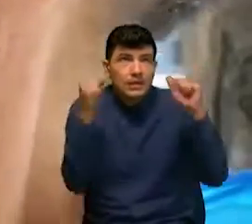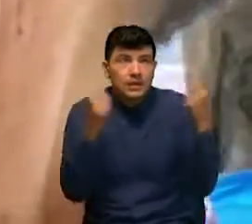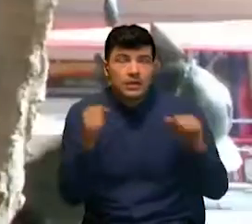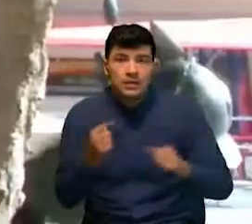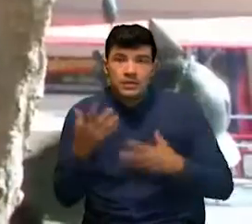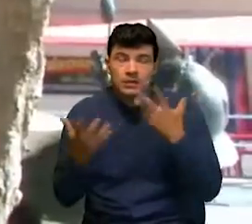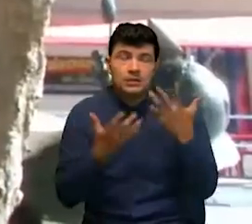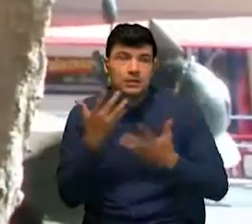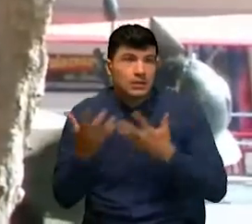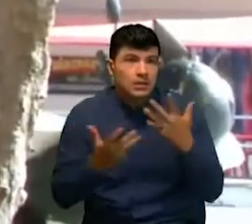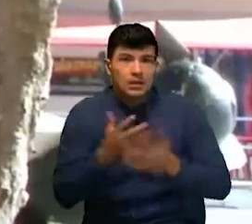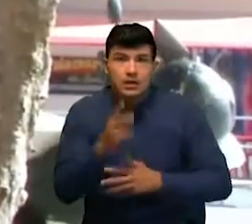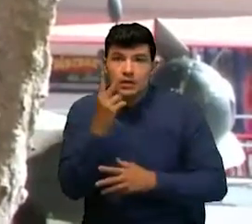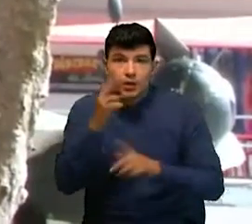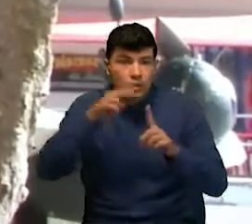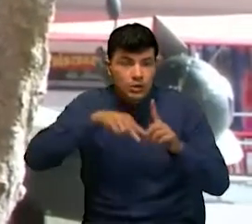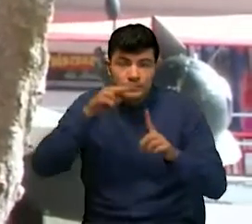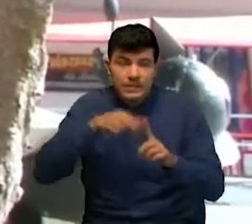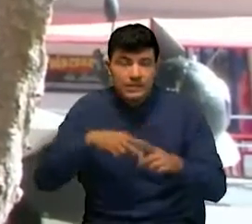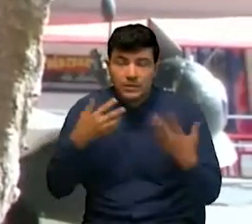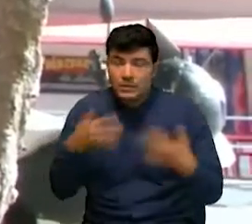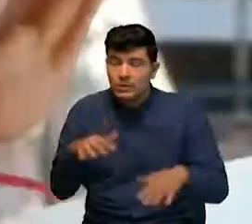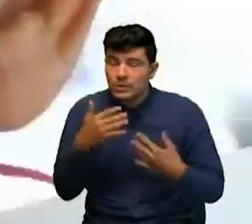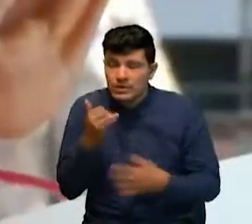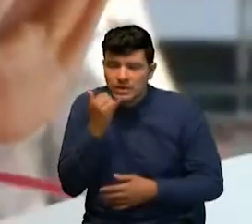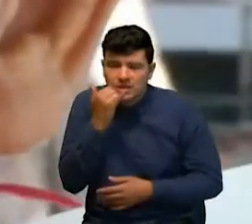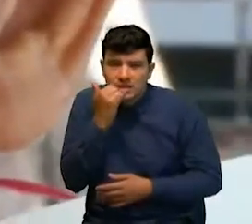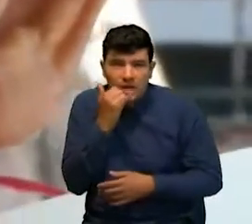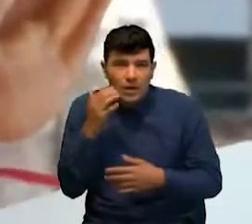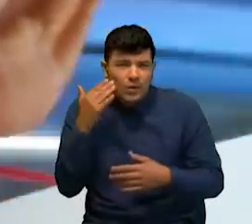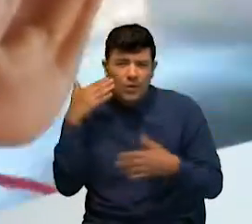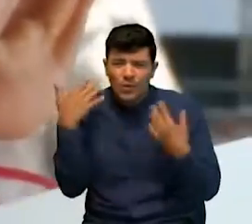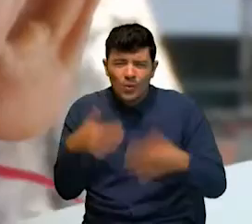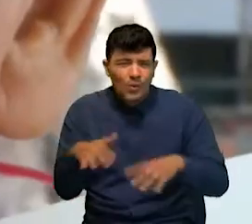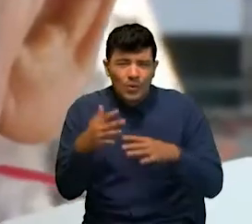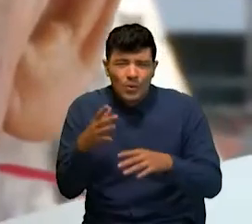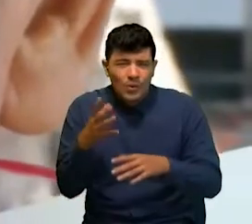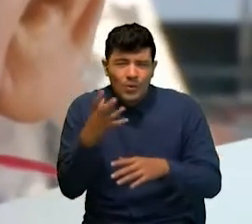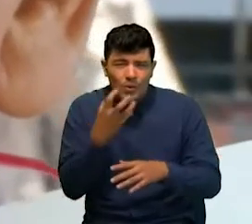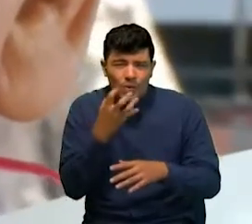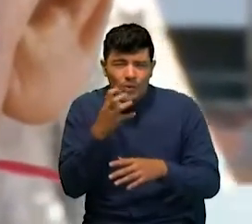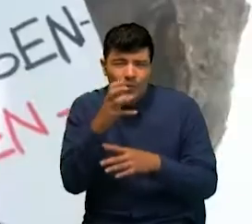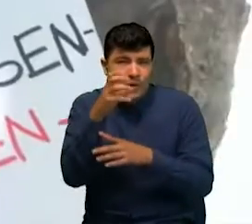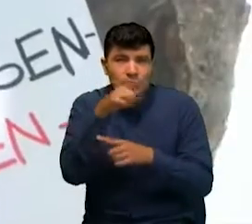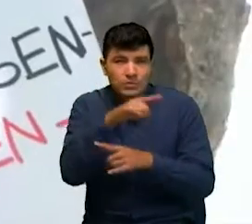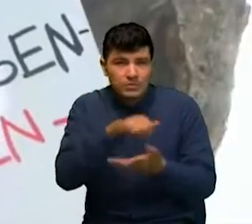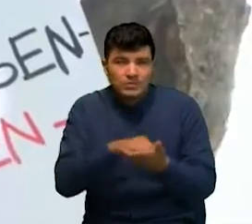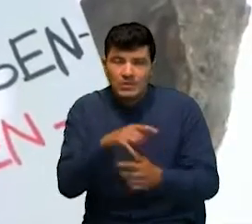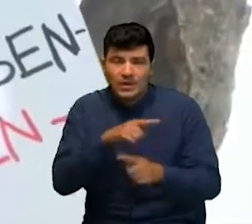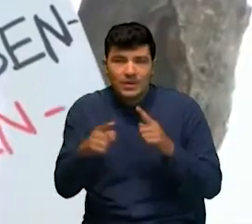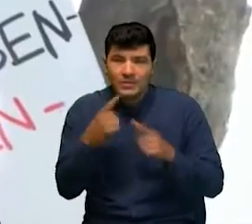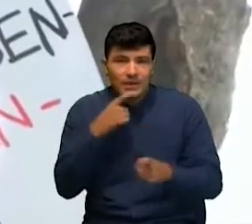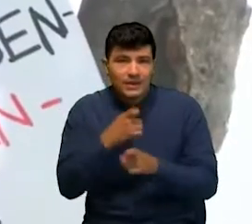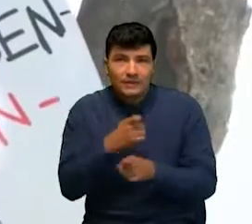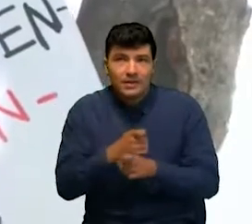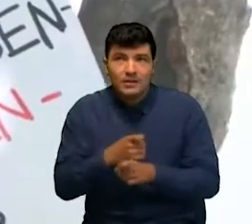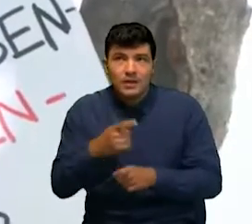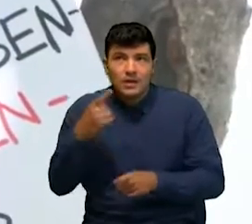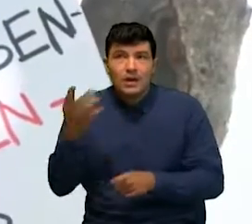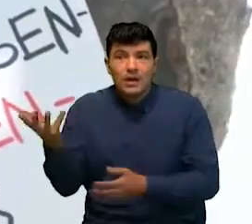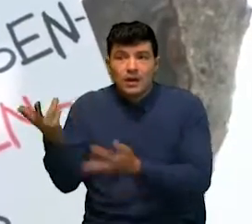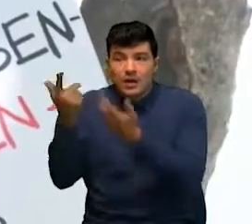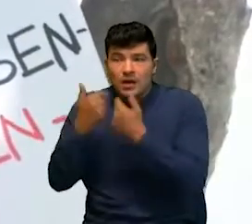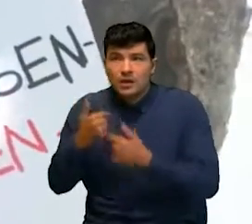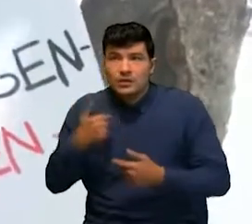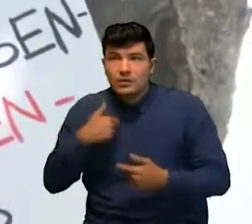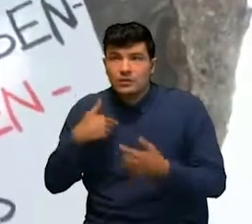dos meses soportando ardor y dolor al orinar pues una más atravesada en la uretra le impide hacerlo con normalidad me cuentan y yo soy